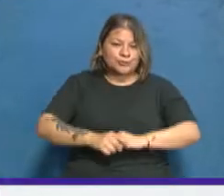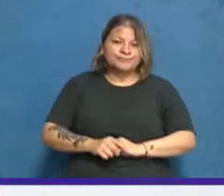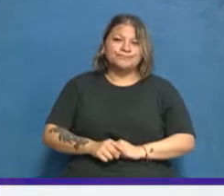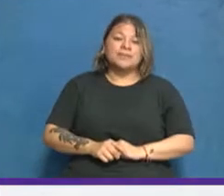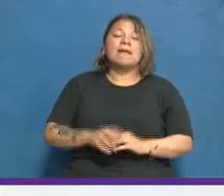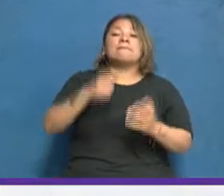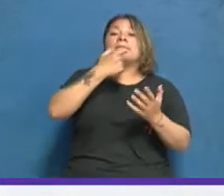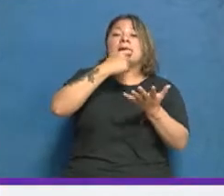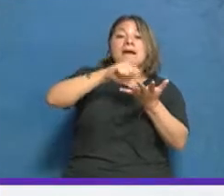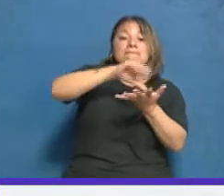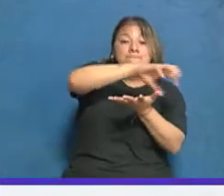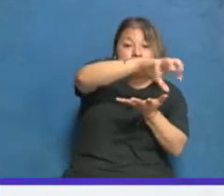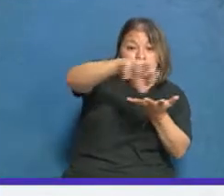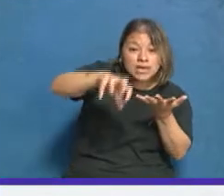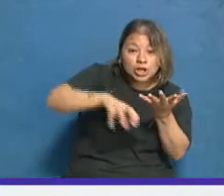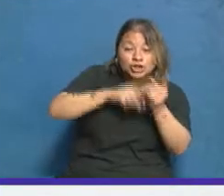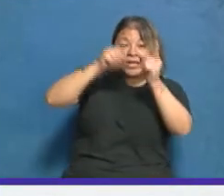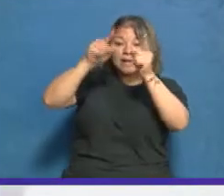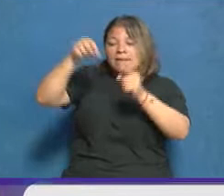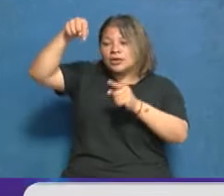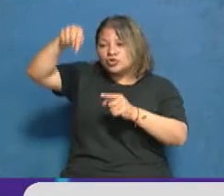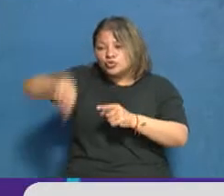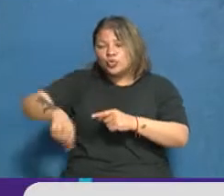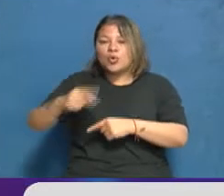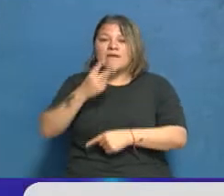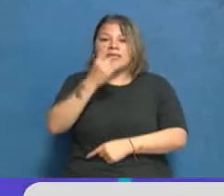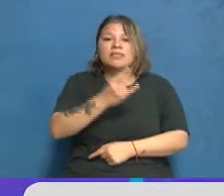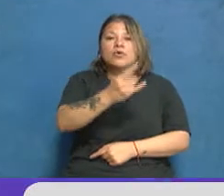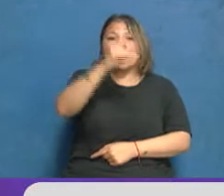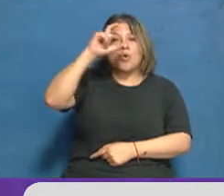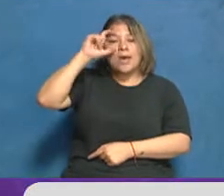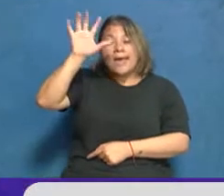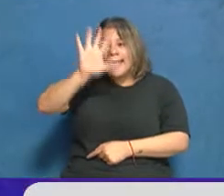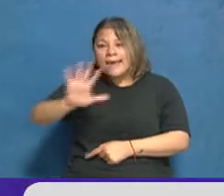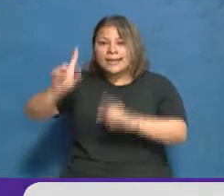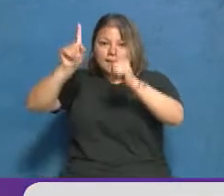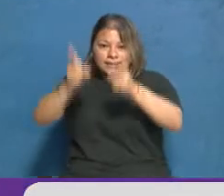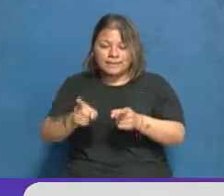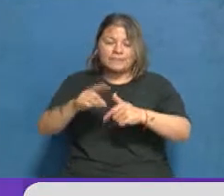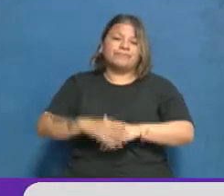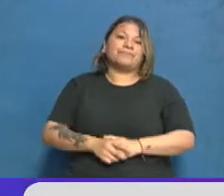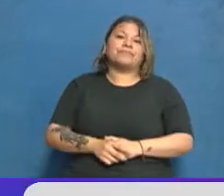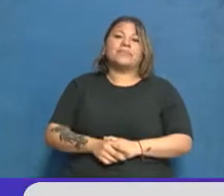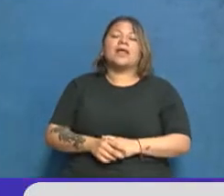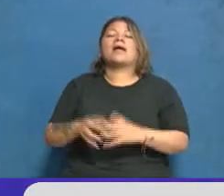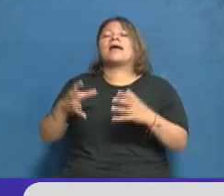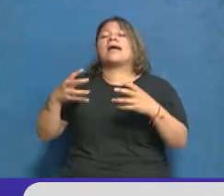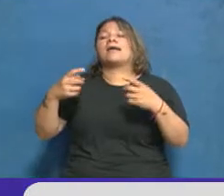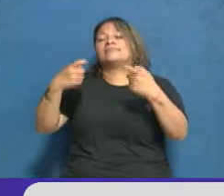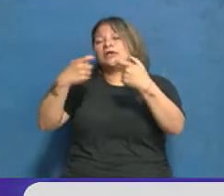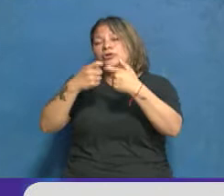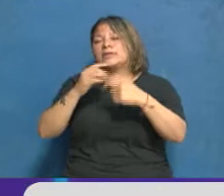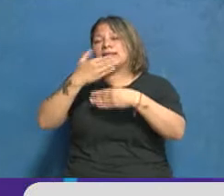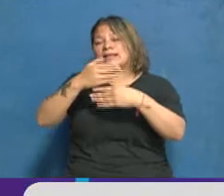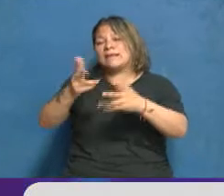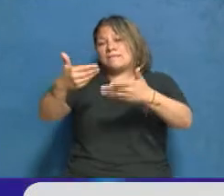para el Gran Mendoza y para los distintos oasis que tiene la provincia. Las cámaras empresarias de taxis pidieron una actualización cada